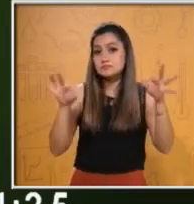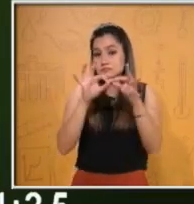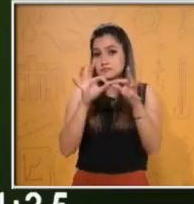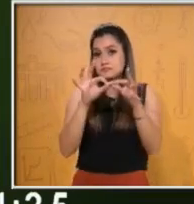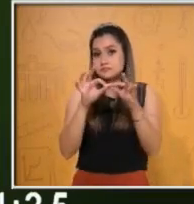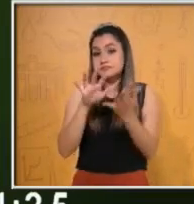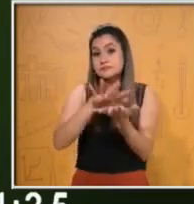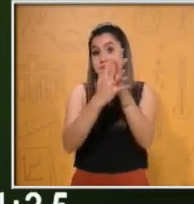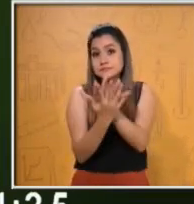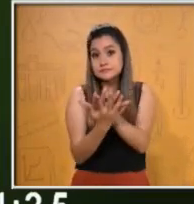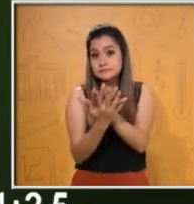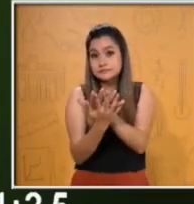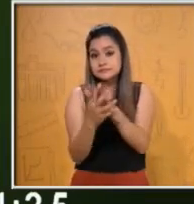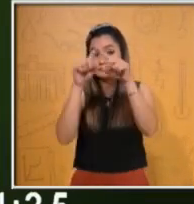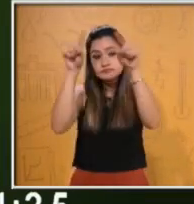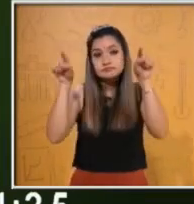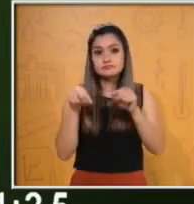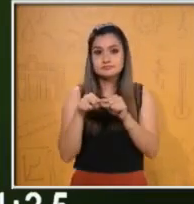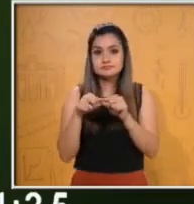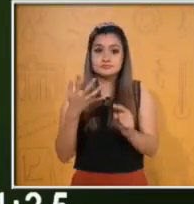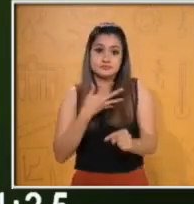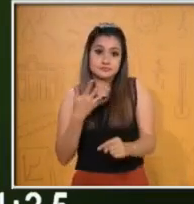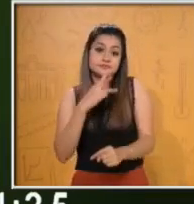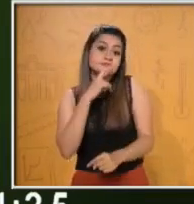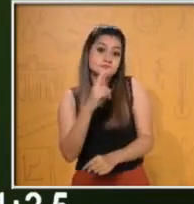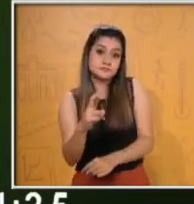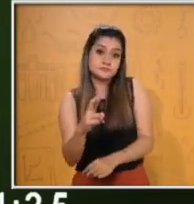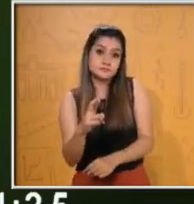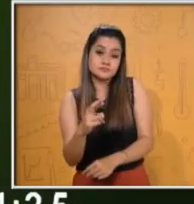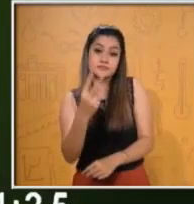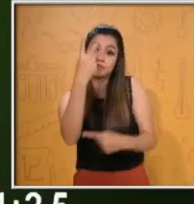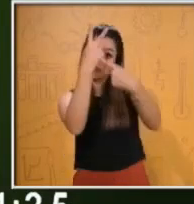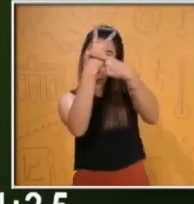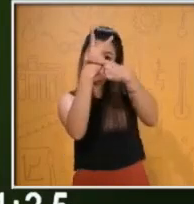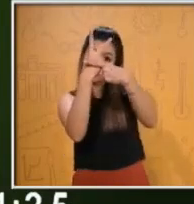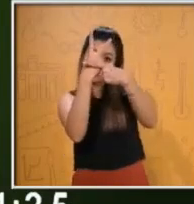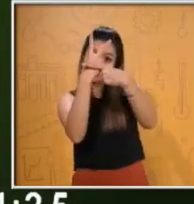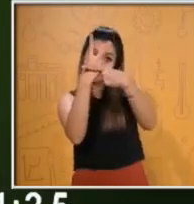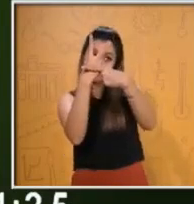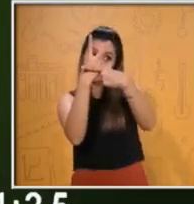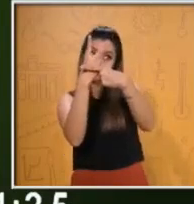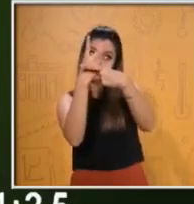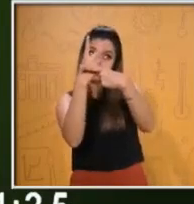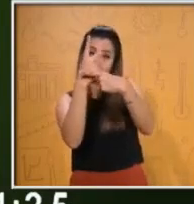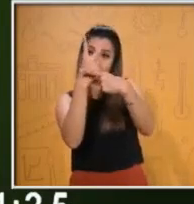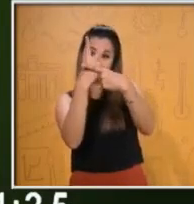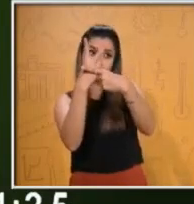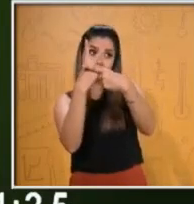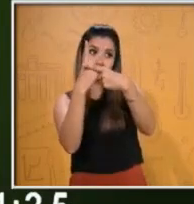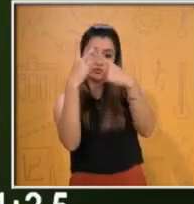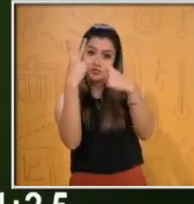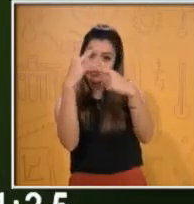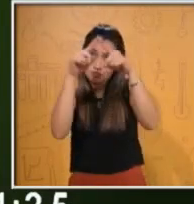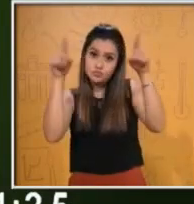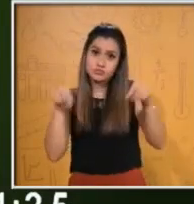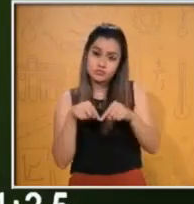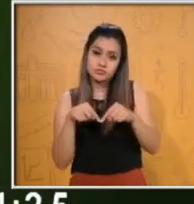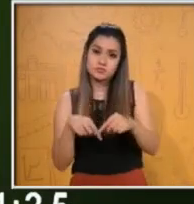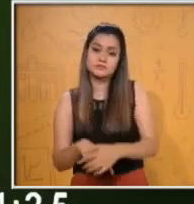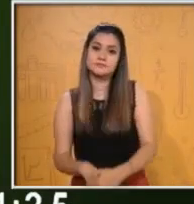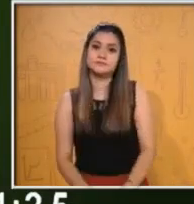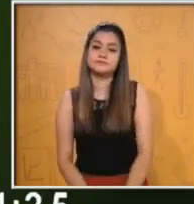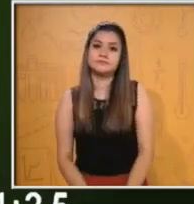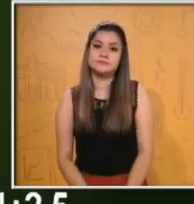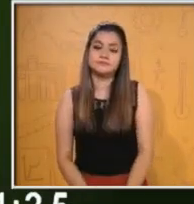lo convertimos a enteros y tenemos como respuesta 2 enteros. No hay fracción, ¿verdad? Muy bien, profe. Y si es